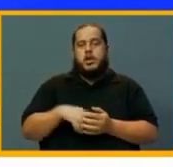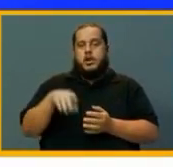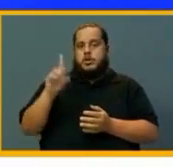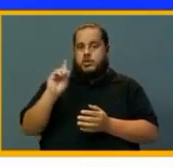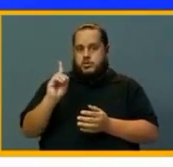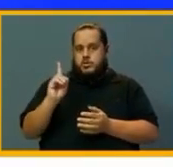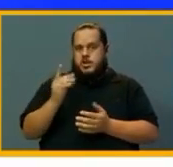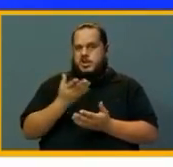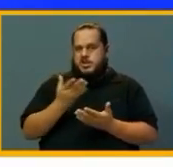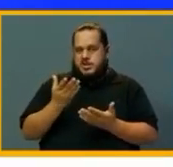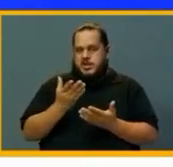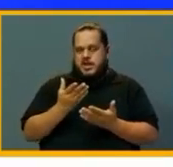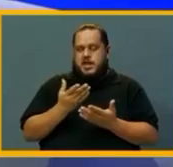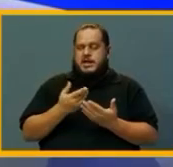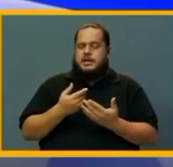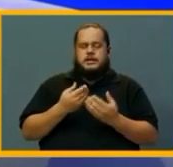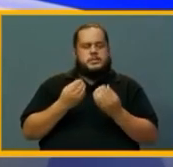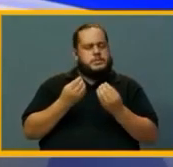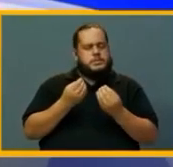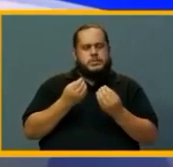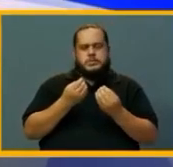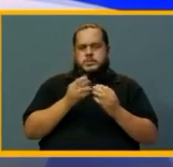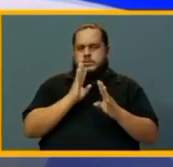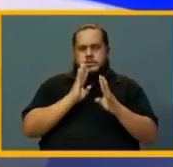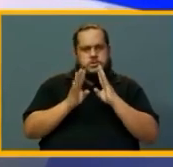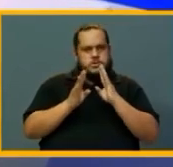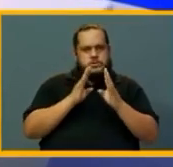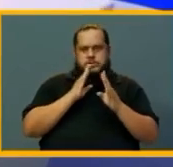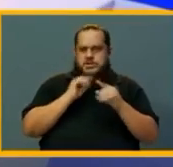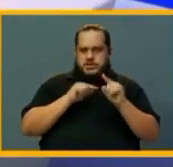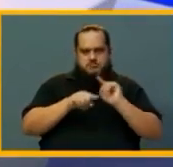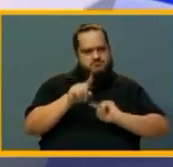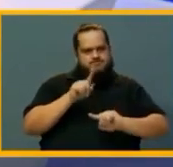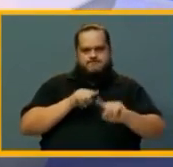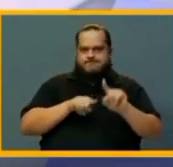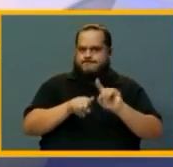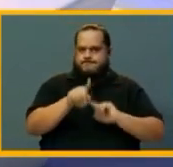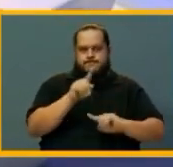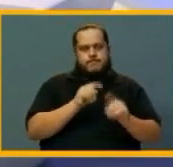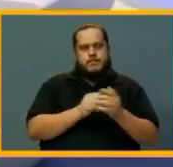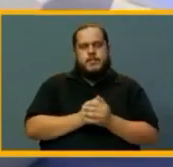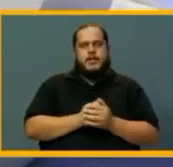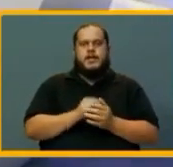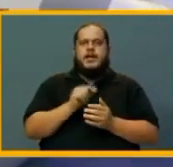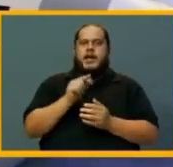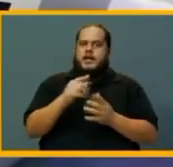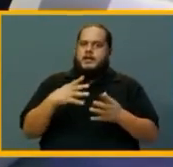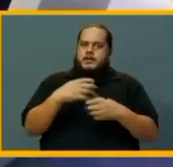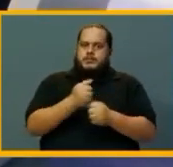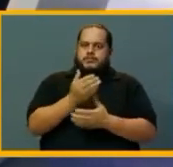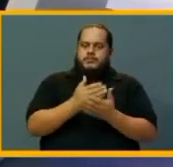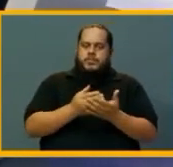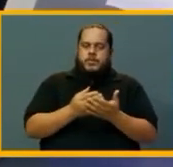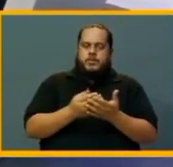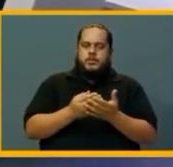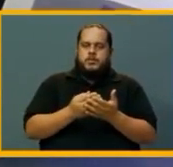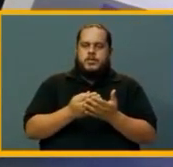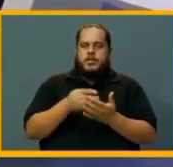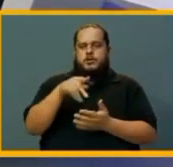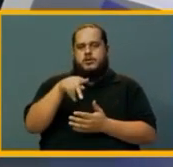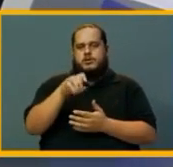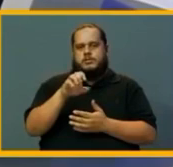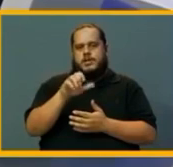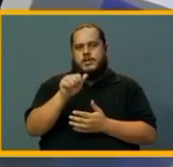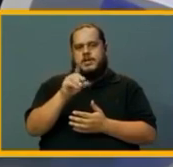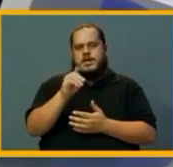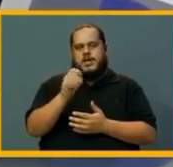generado comentarios enormes. Ahí están resumidos algunos de los pecados de